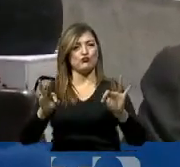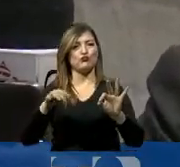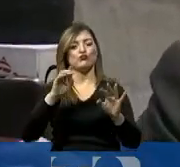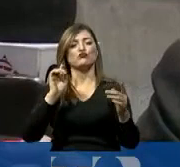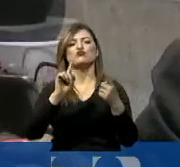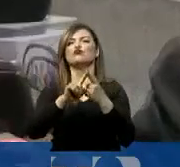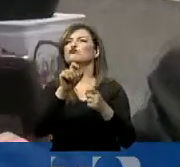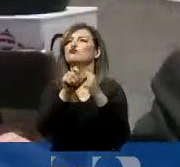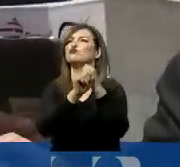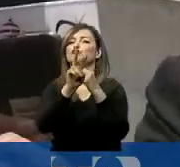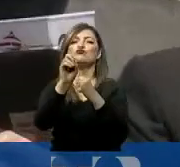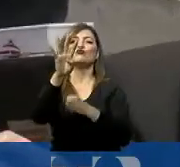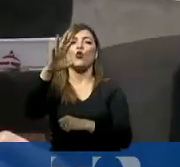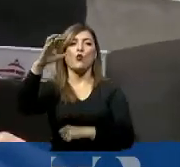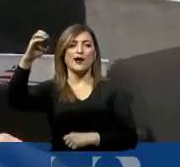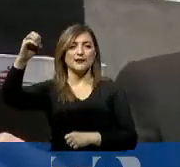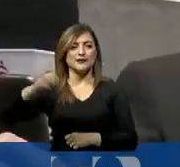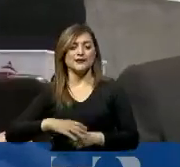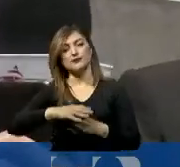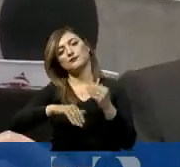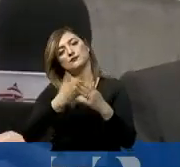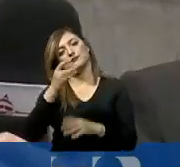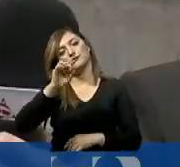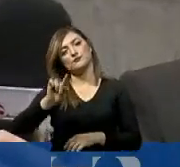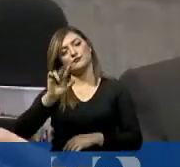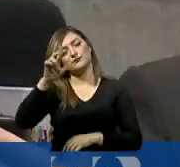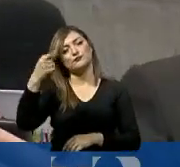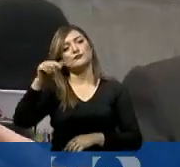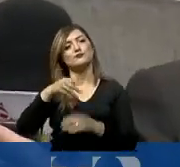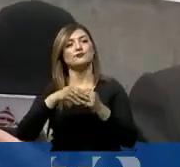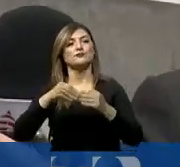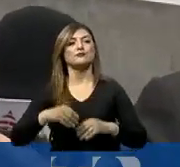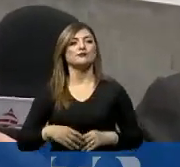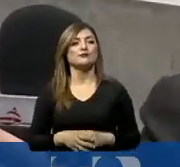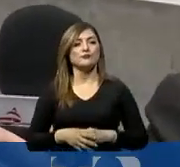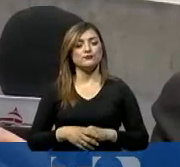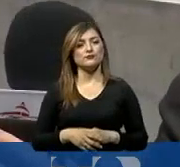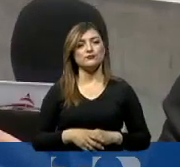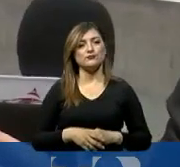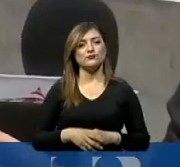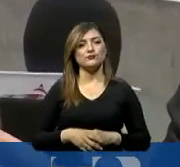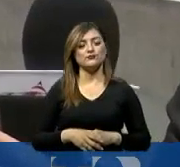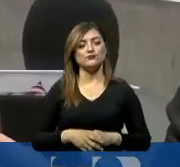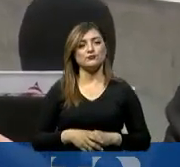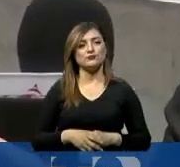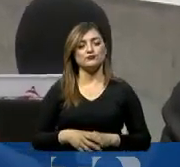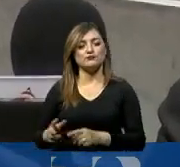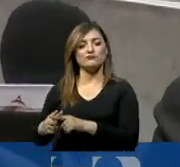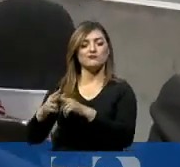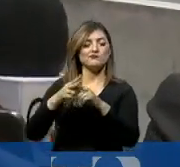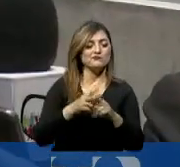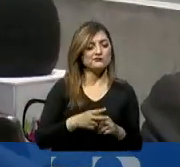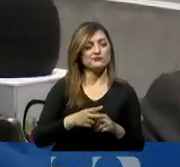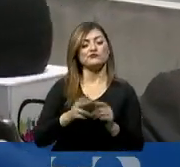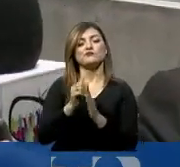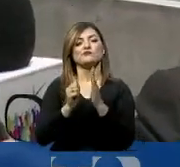año 2040. Acá se han invertido 18,3 millones de dólares. Esto se financió con un crédito